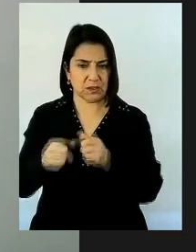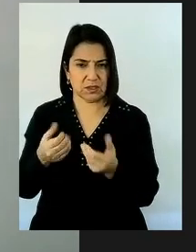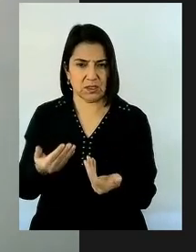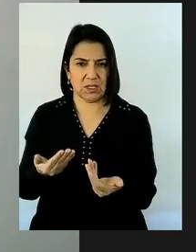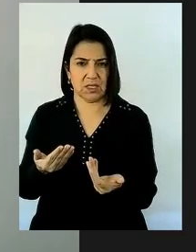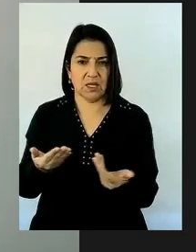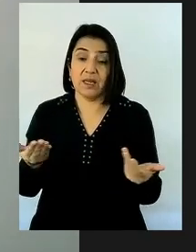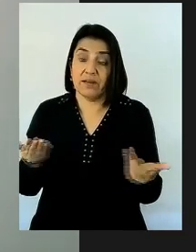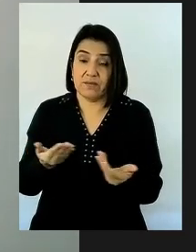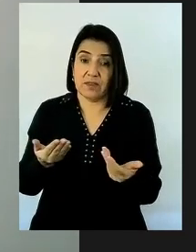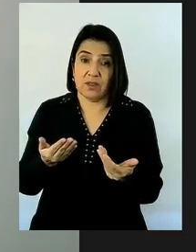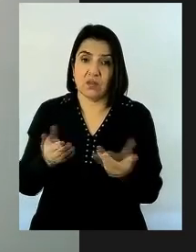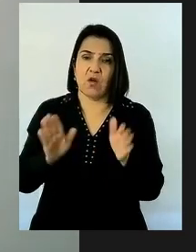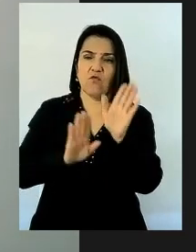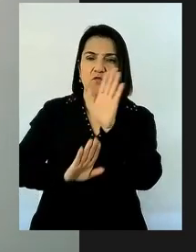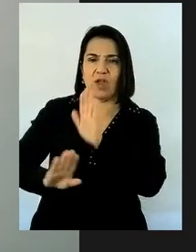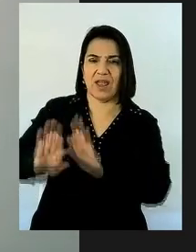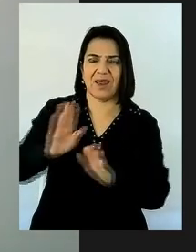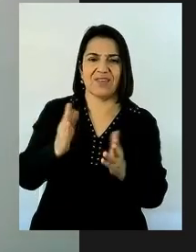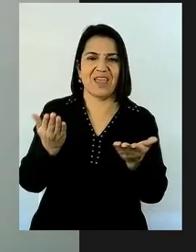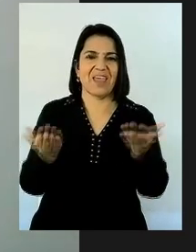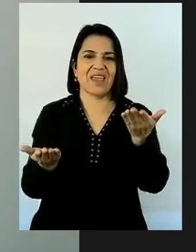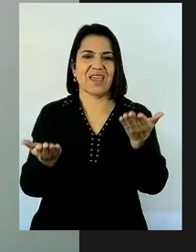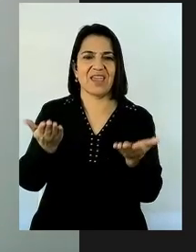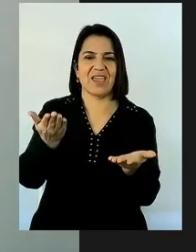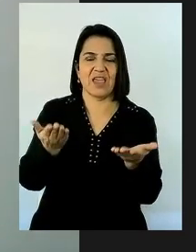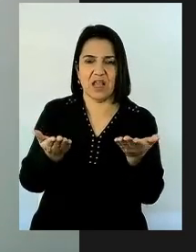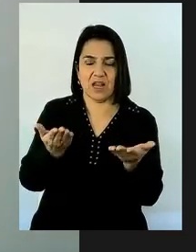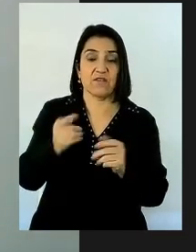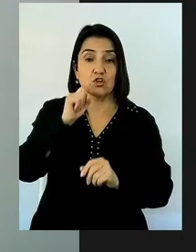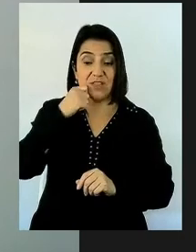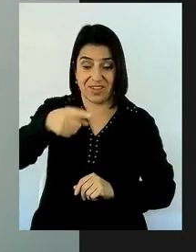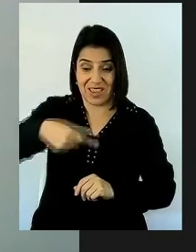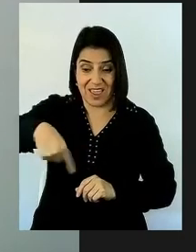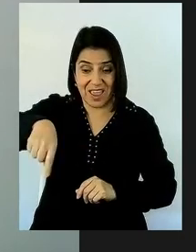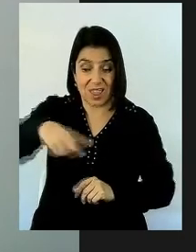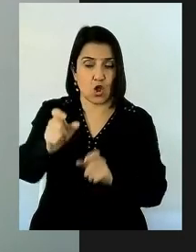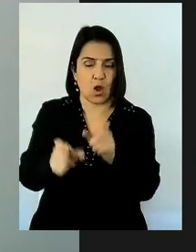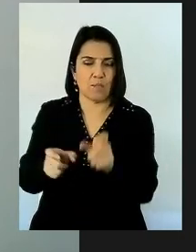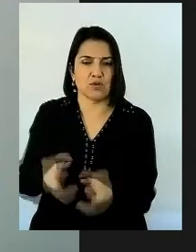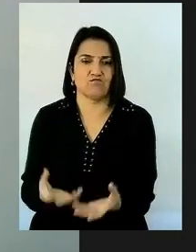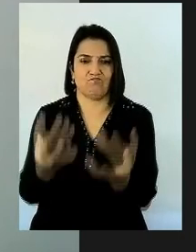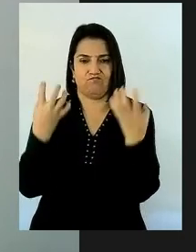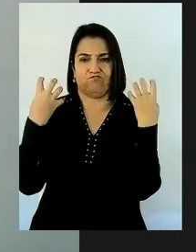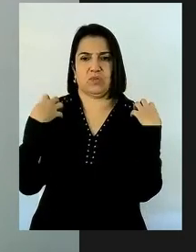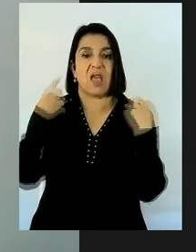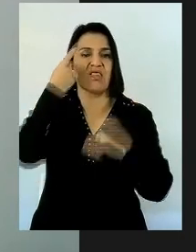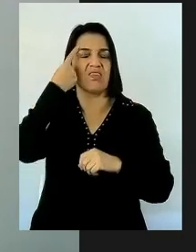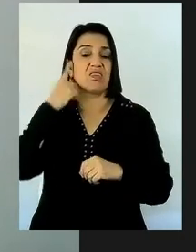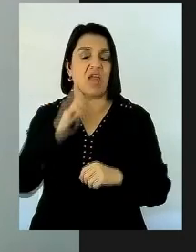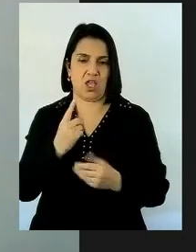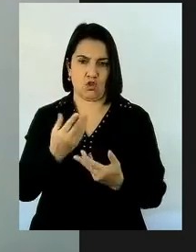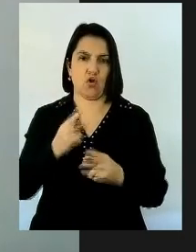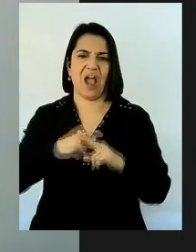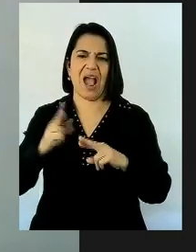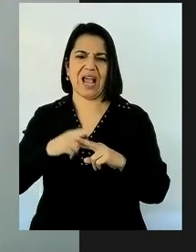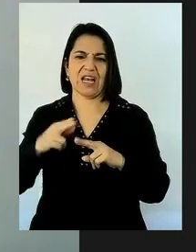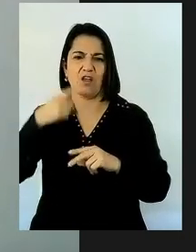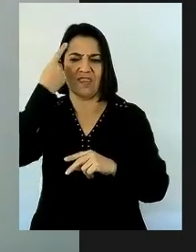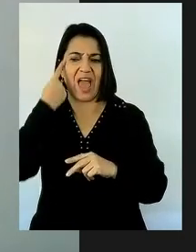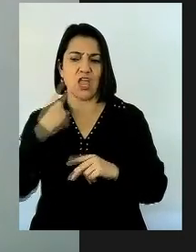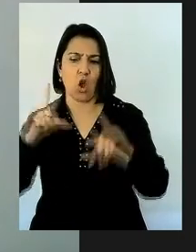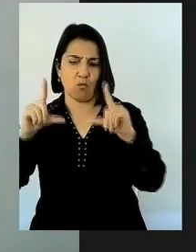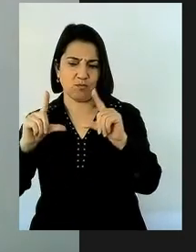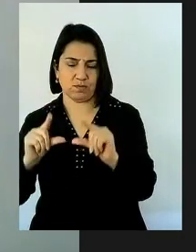velen por un equilibrio, se hagan cargo de los daños y hagan mitigaciones. Hoy día tenemos zonas